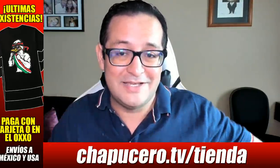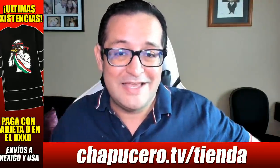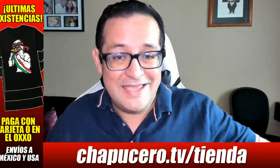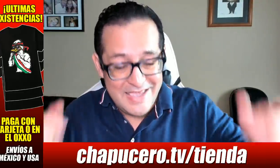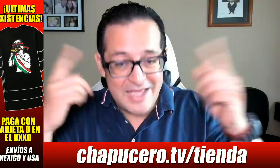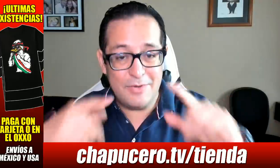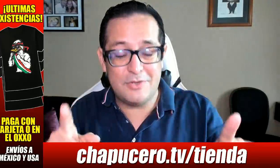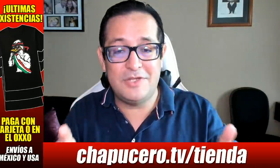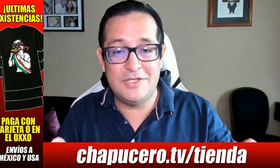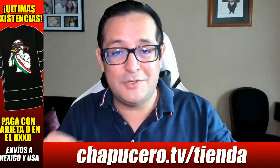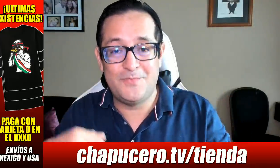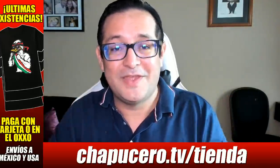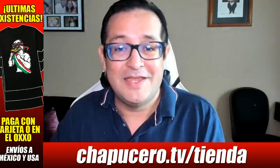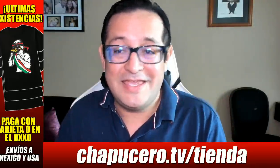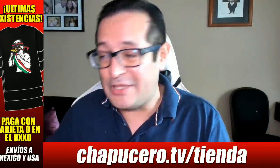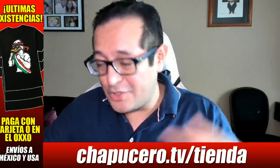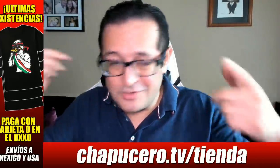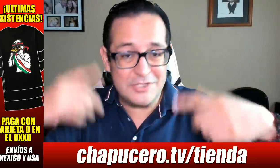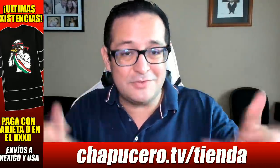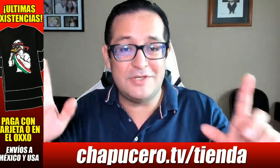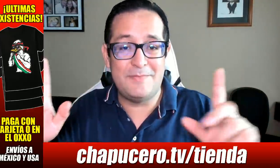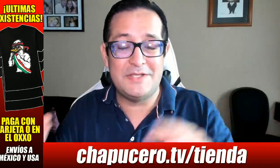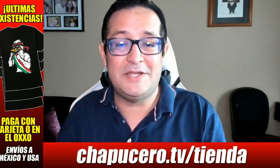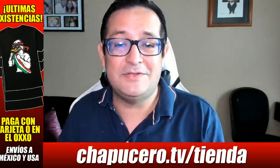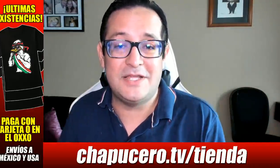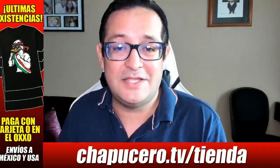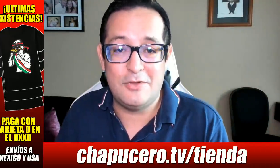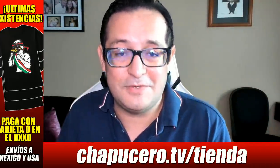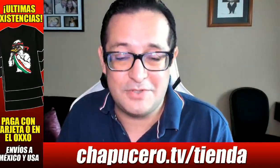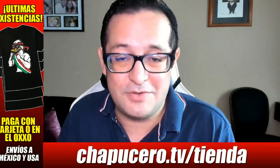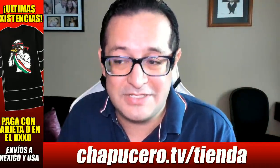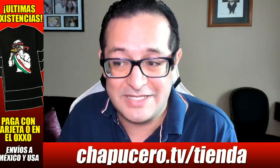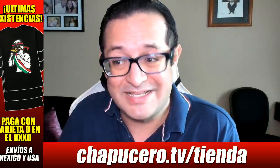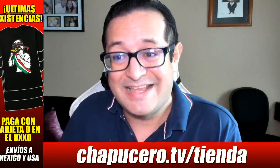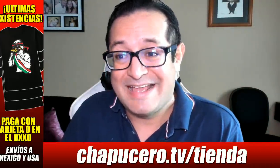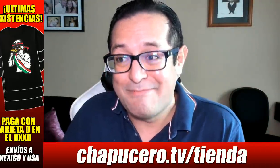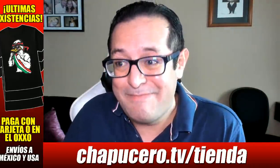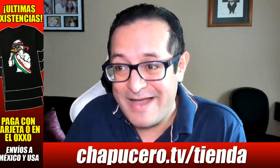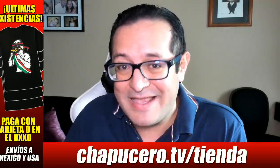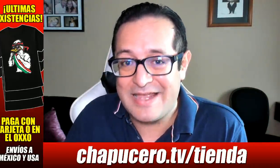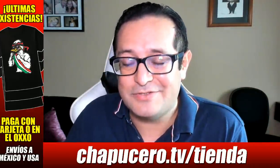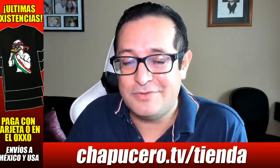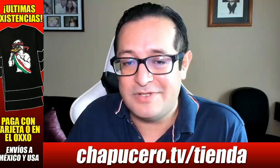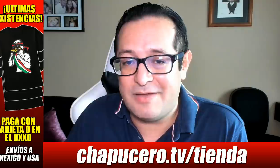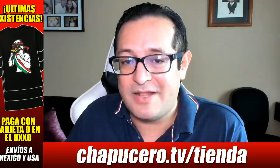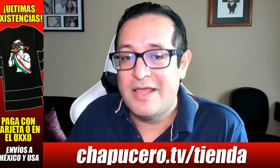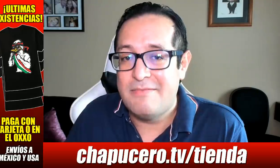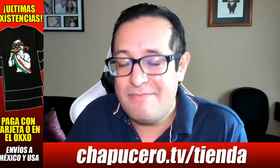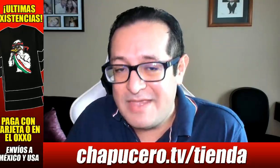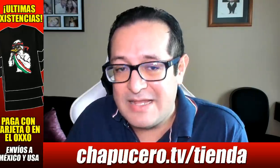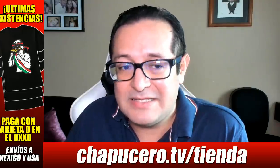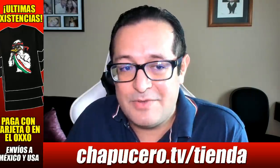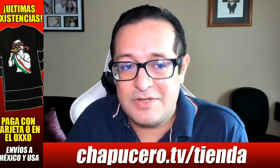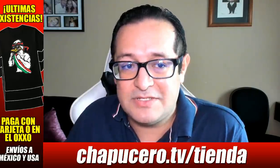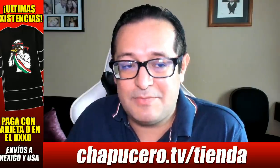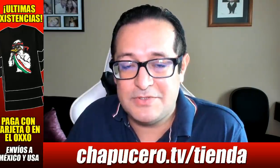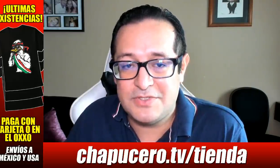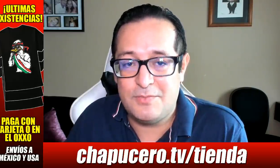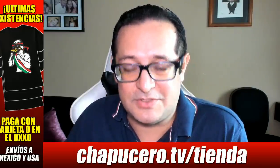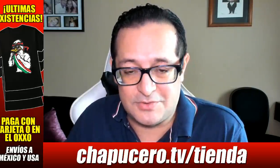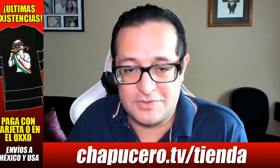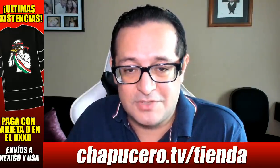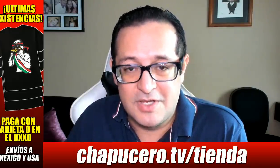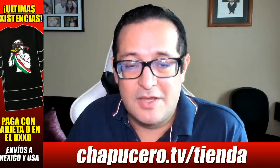González y a Eduardo Tricio y a todos estos empresarios anti-López Obradoristas, vaya que les condenaban miles de millones de